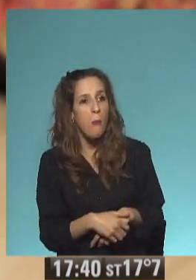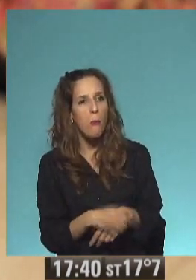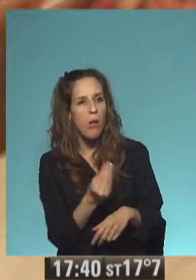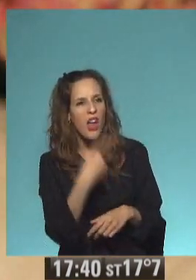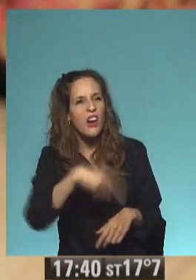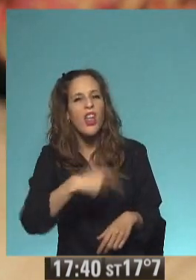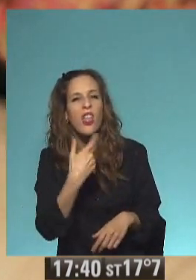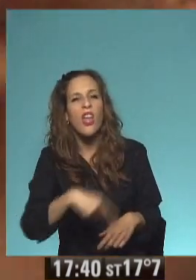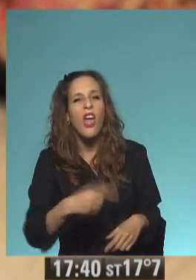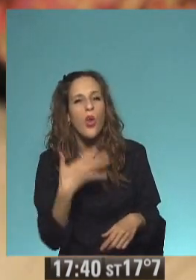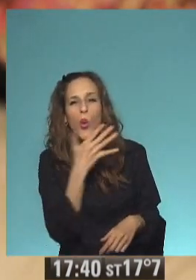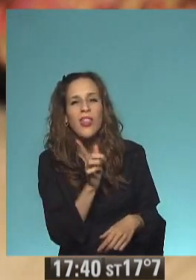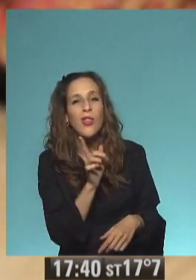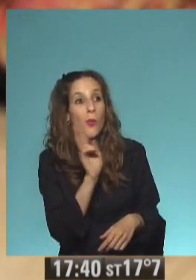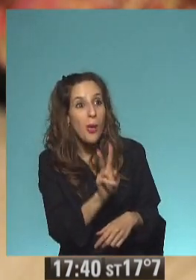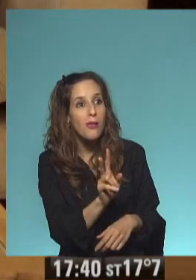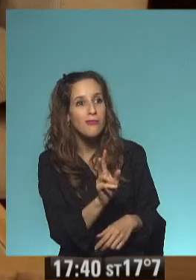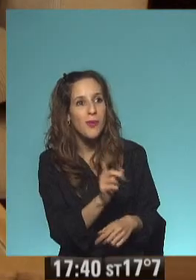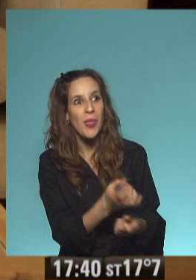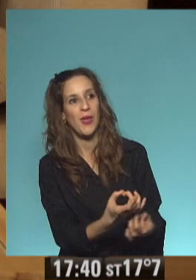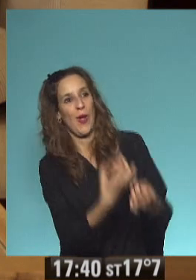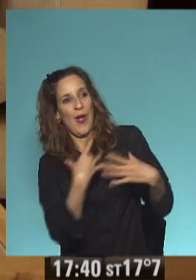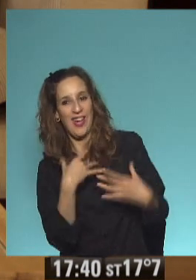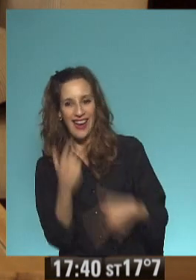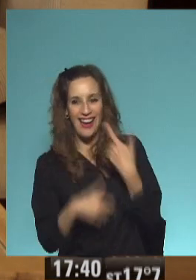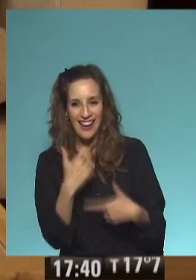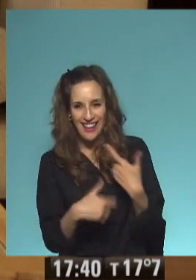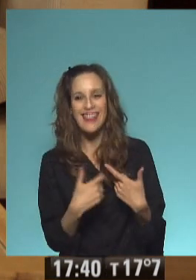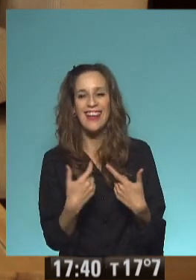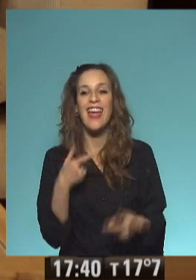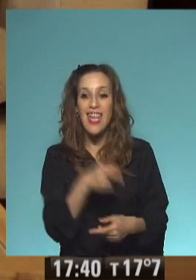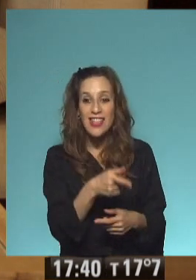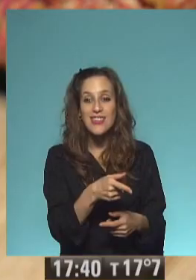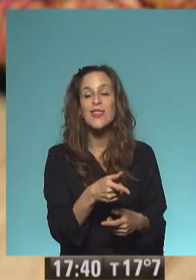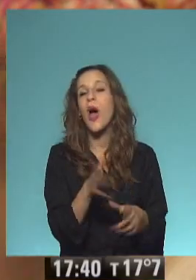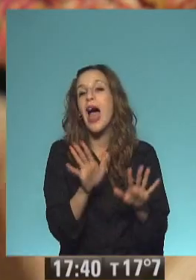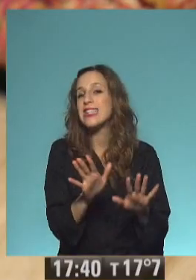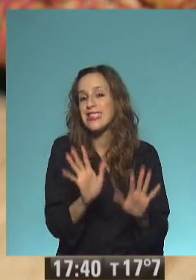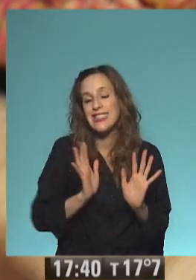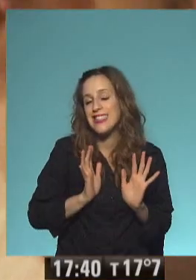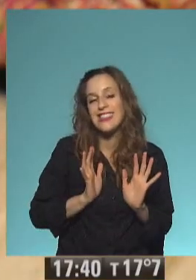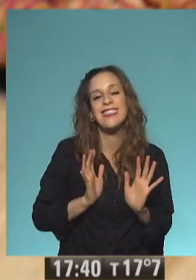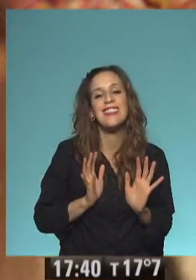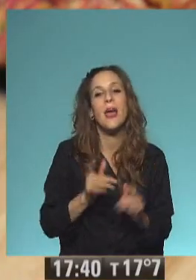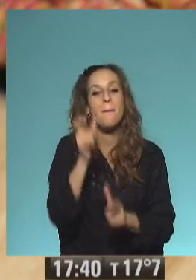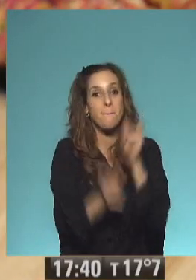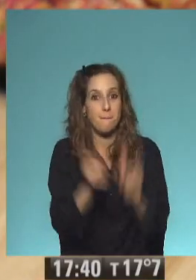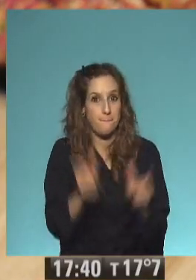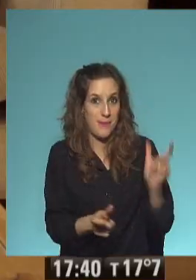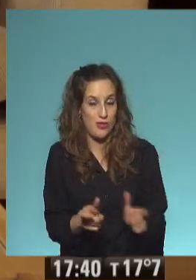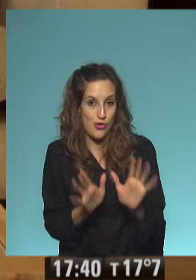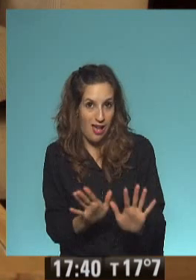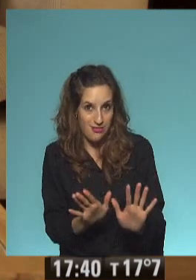reír? ¿Te contagiás? Exacto. Eso es un proceso muy complejo que tienen los humanos, que se llama teoría de la